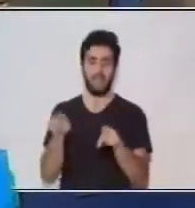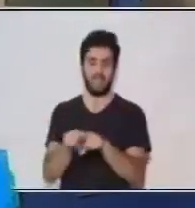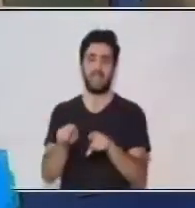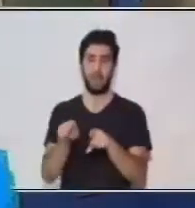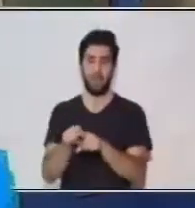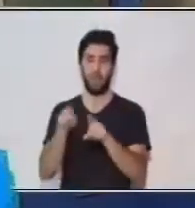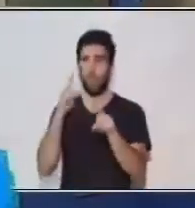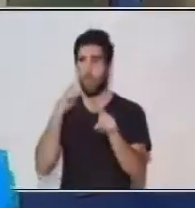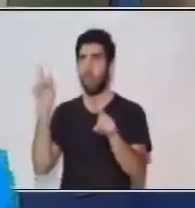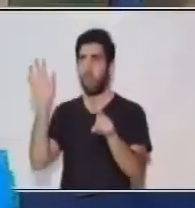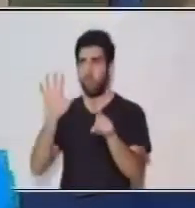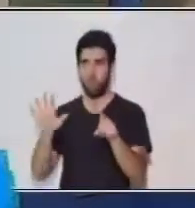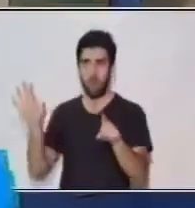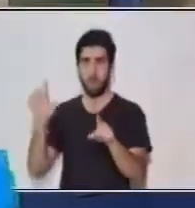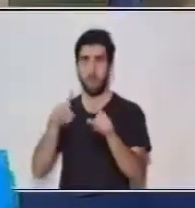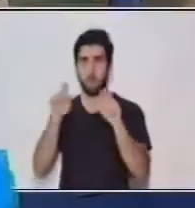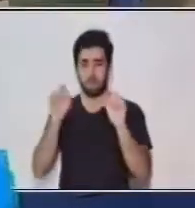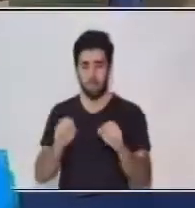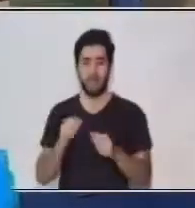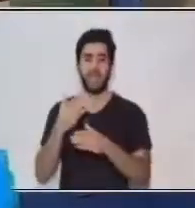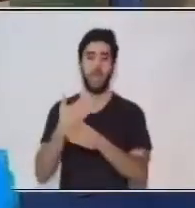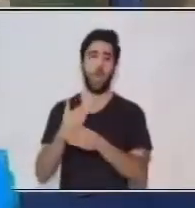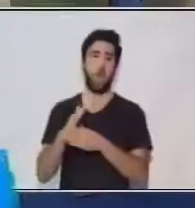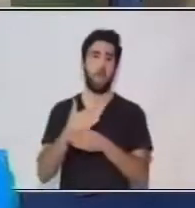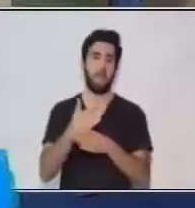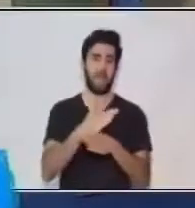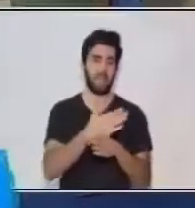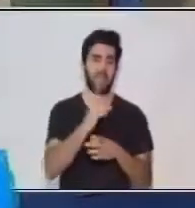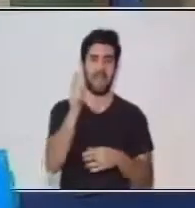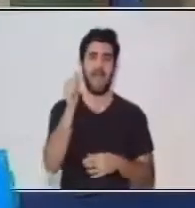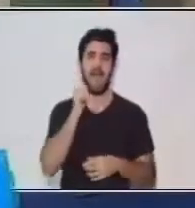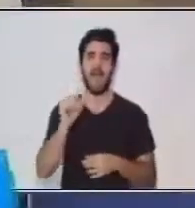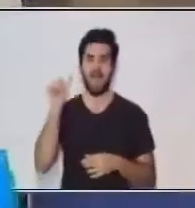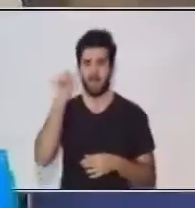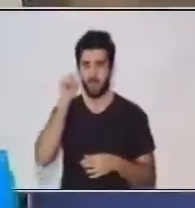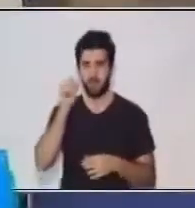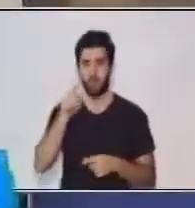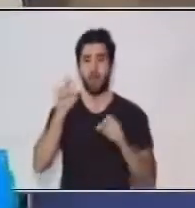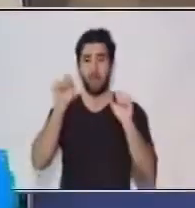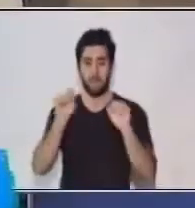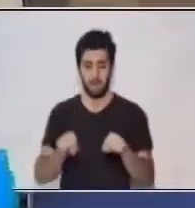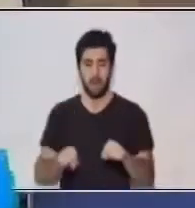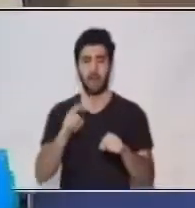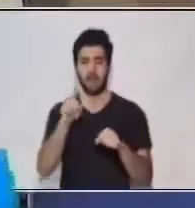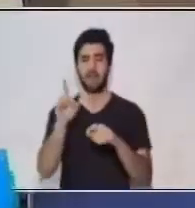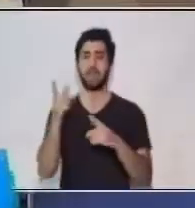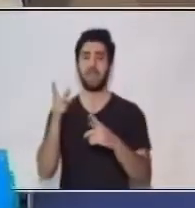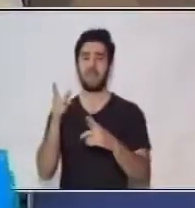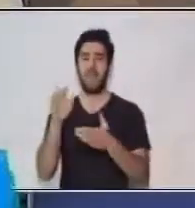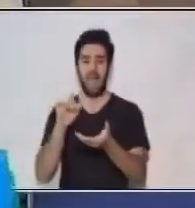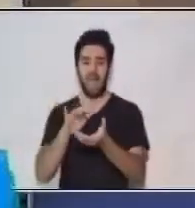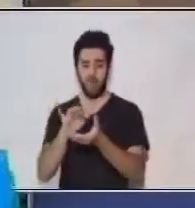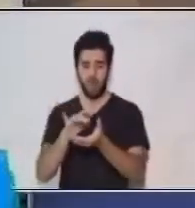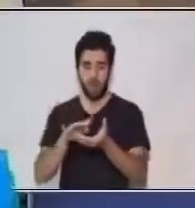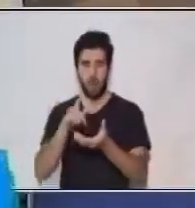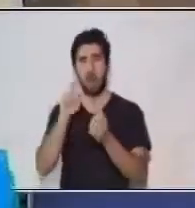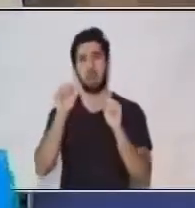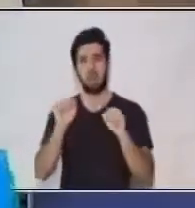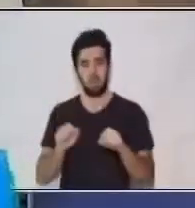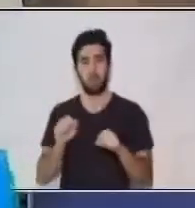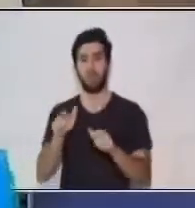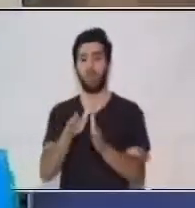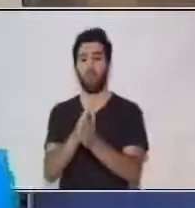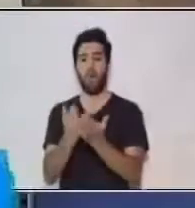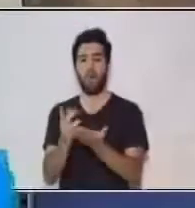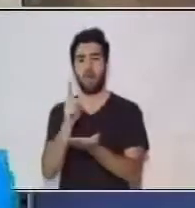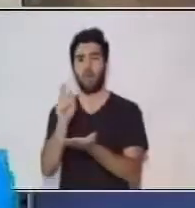aquí. Entonces, pueden compartirlo con adultos, pueden practicar su trabajo en la calculadora, en su cuaderno de notas